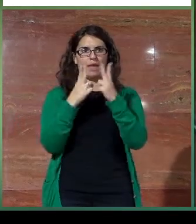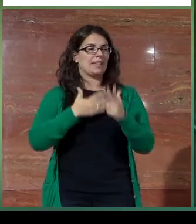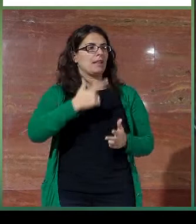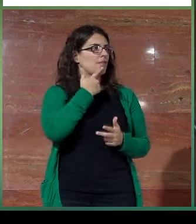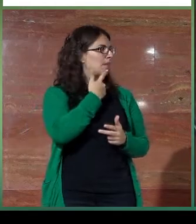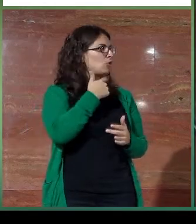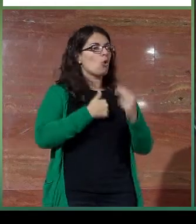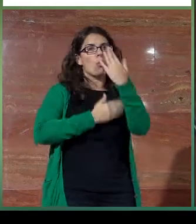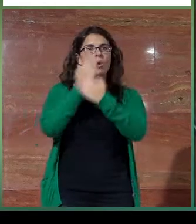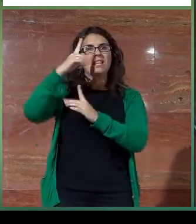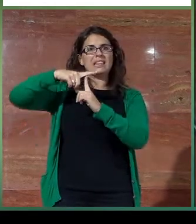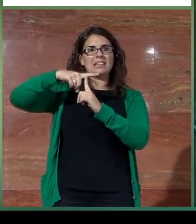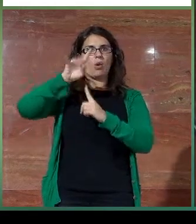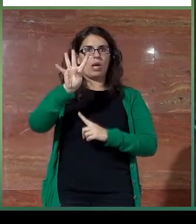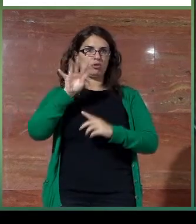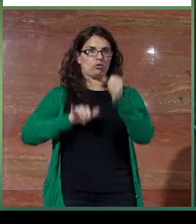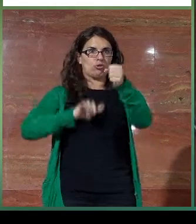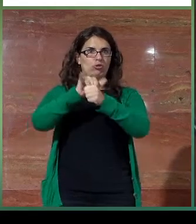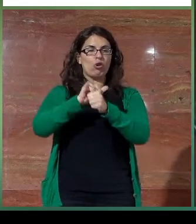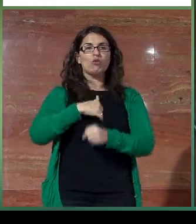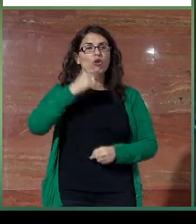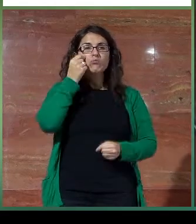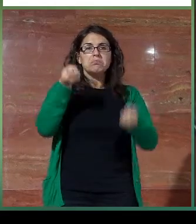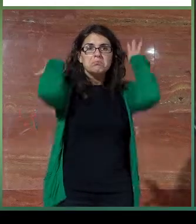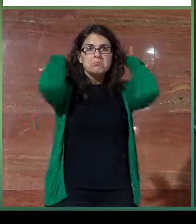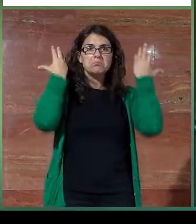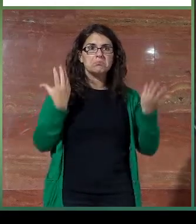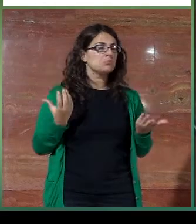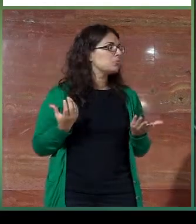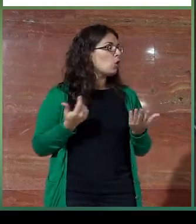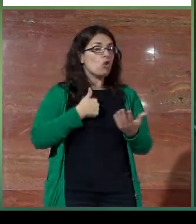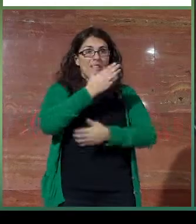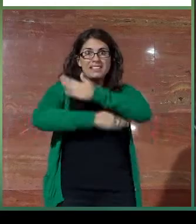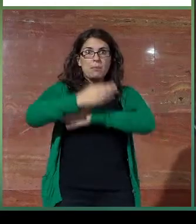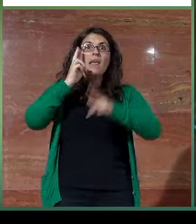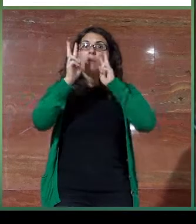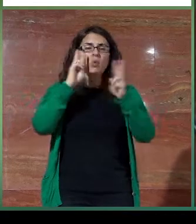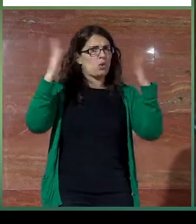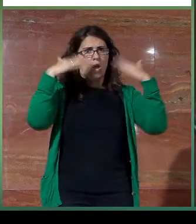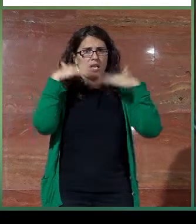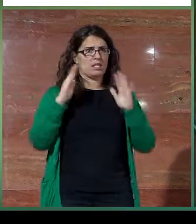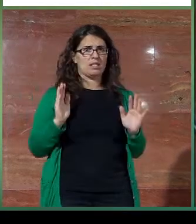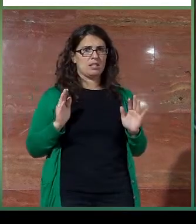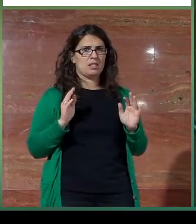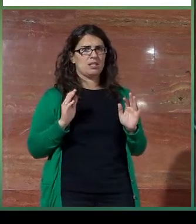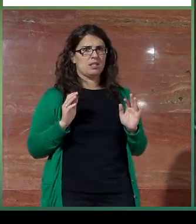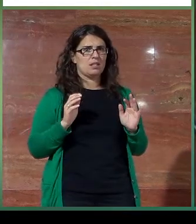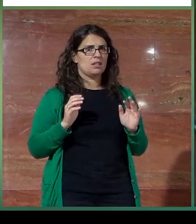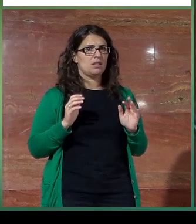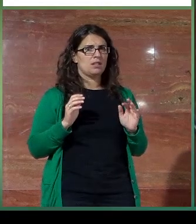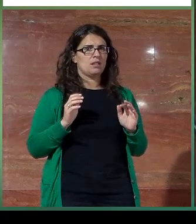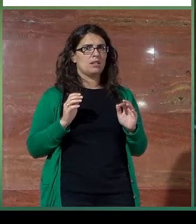T4 y no me entere de lo que es aquello, y yo no tengo discapacidad visual, empiezo a ver mal, pero es otro